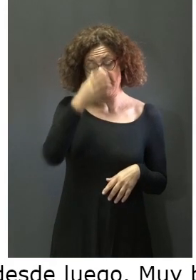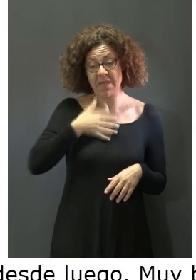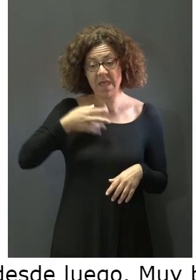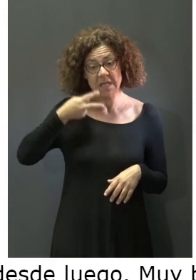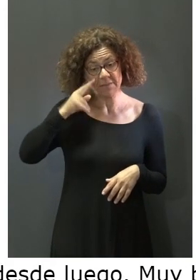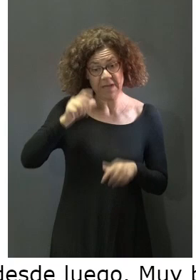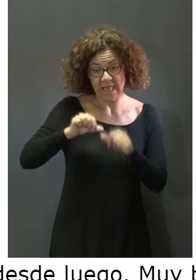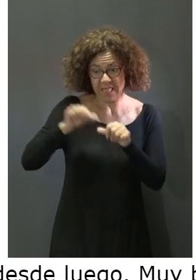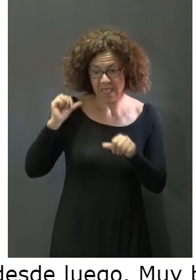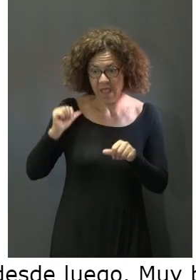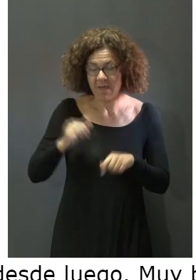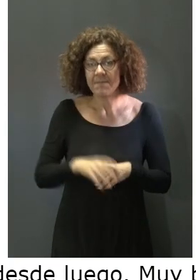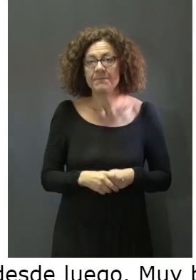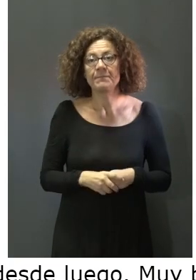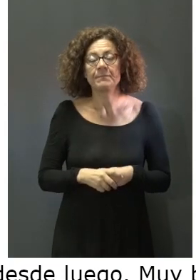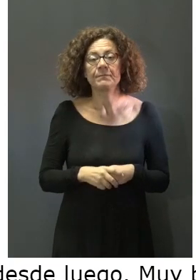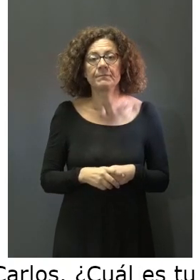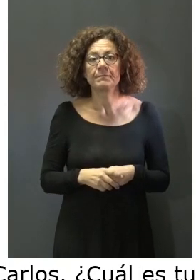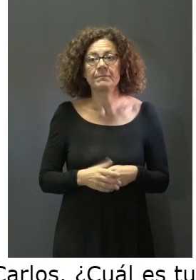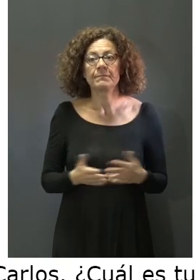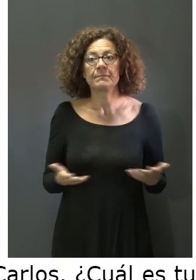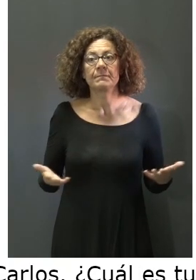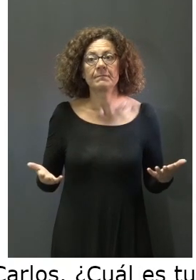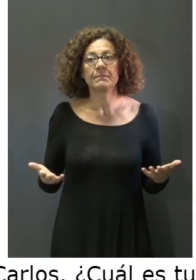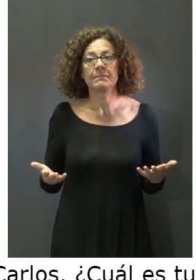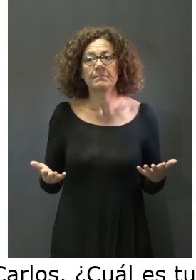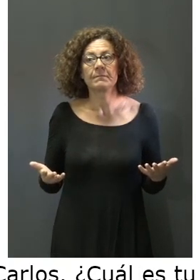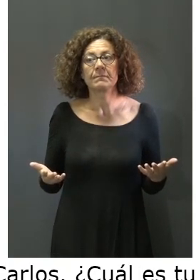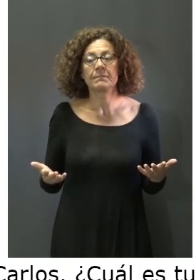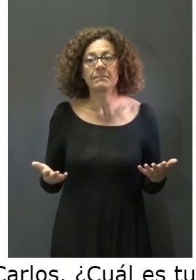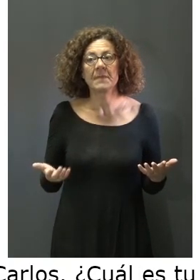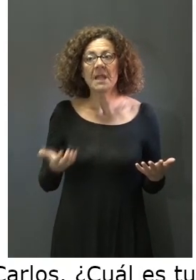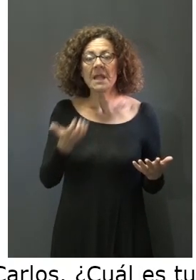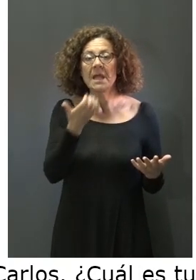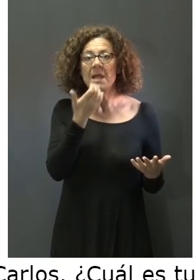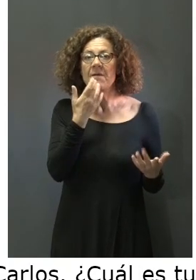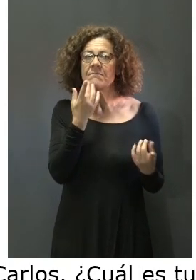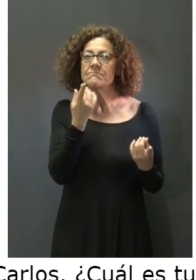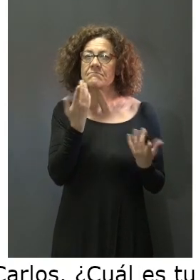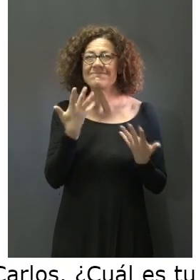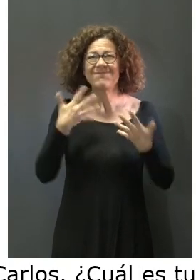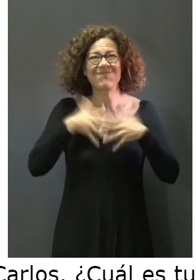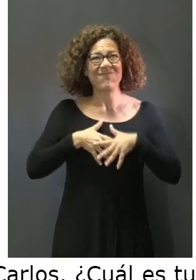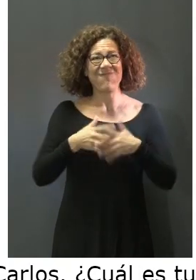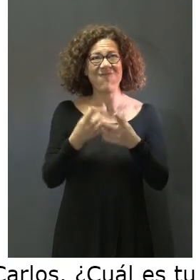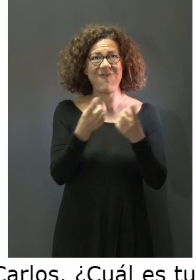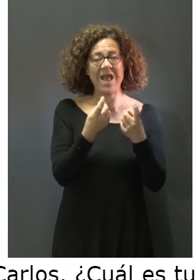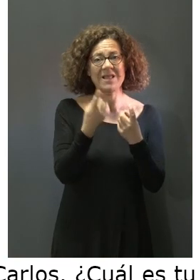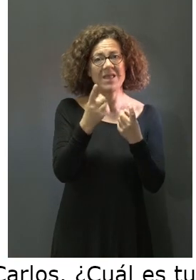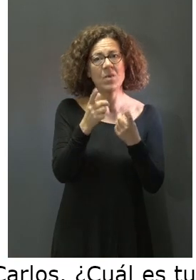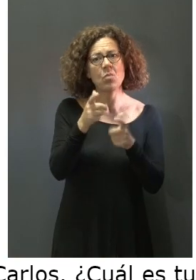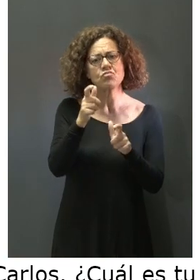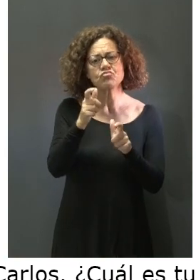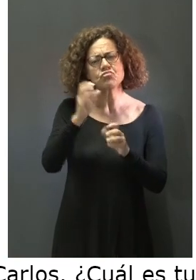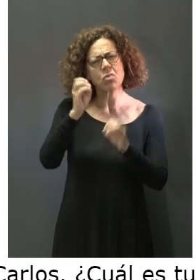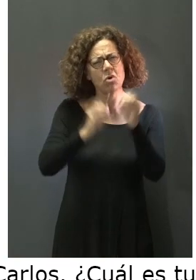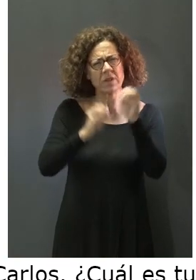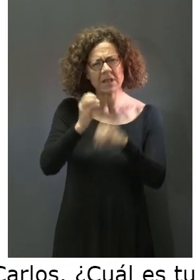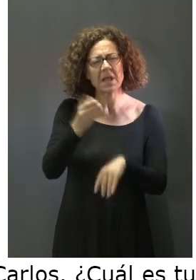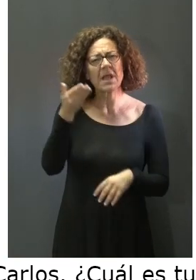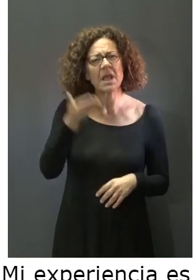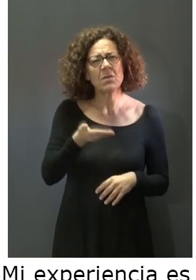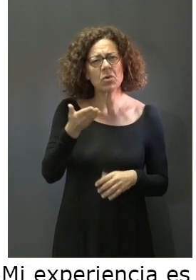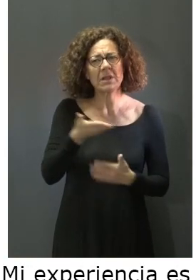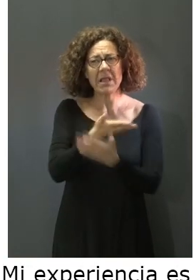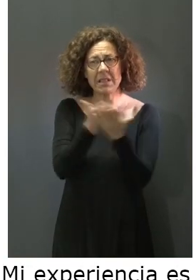experiencia es que la falta de asimilación por parte de un porcentaje muy elevado de